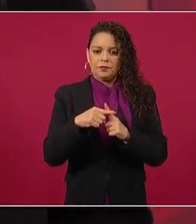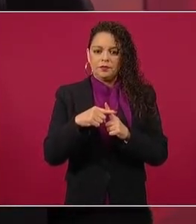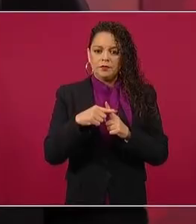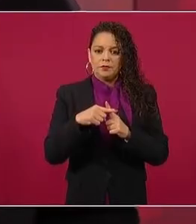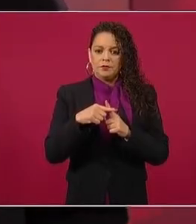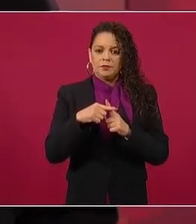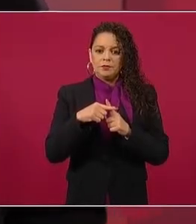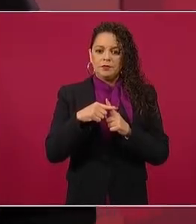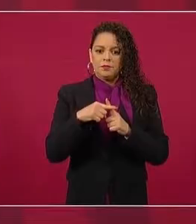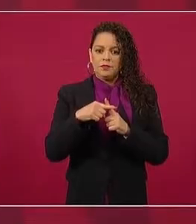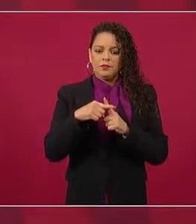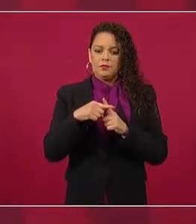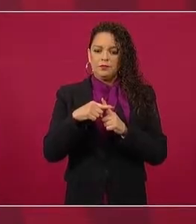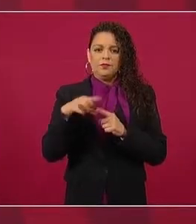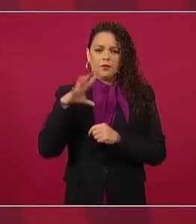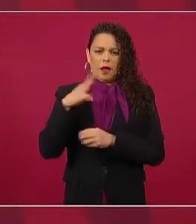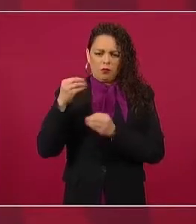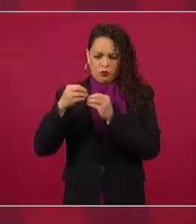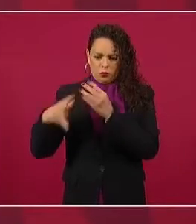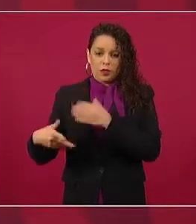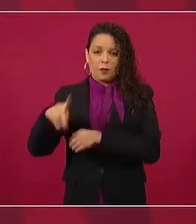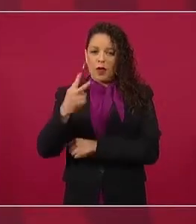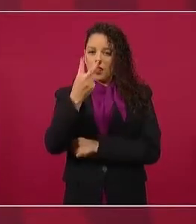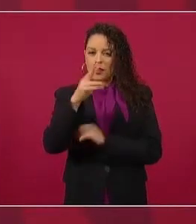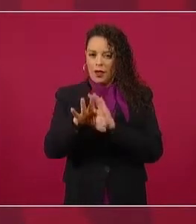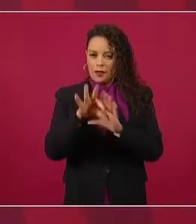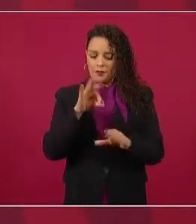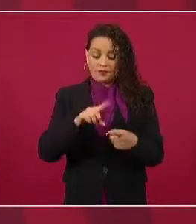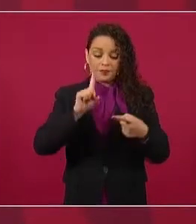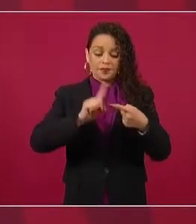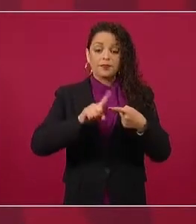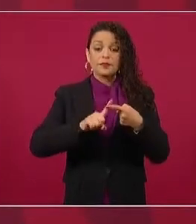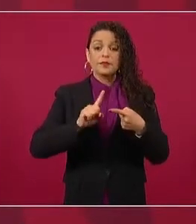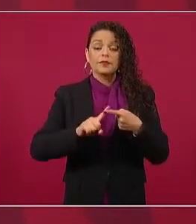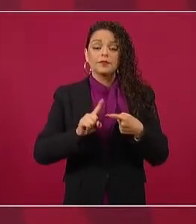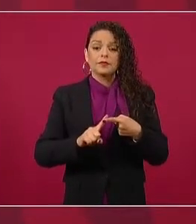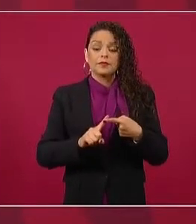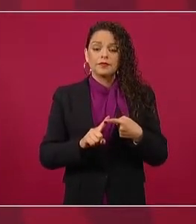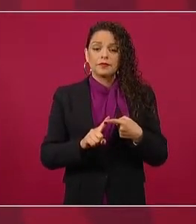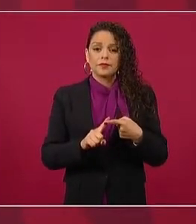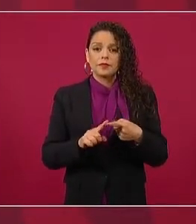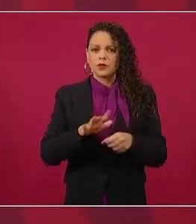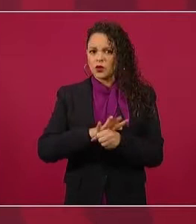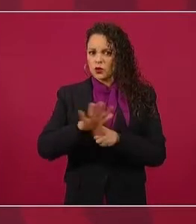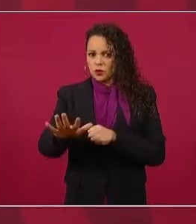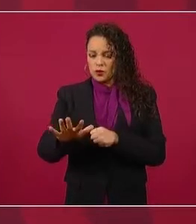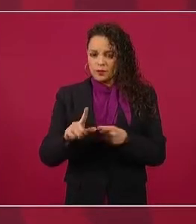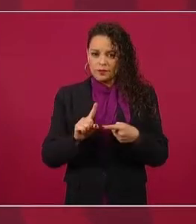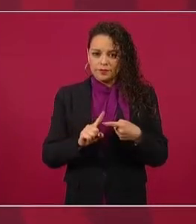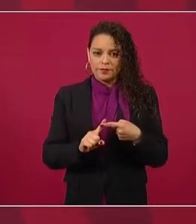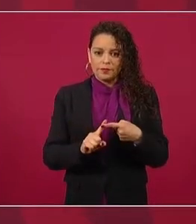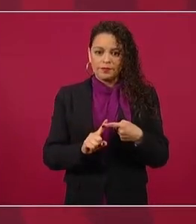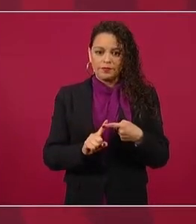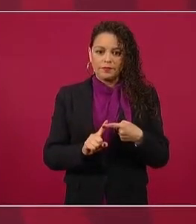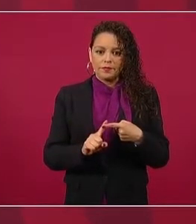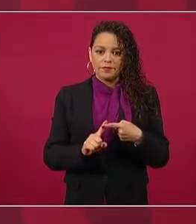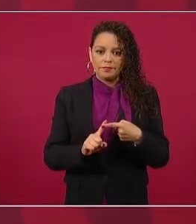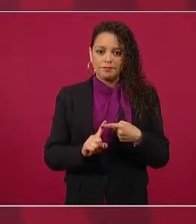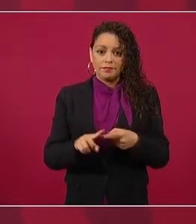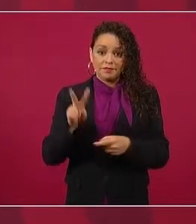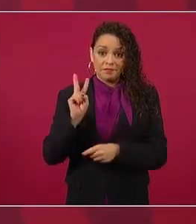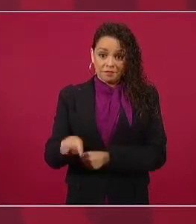entre otras. La primera es de que somos